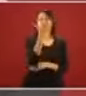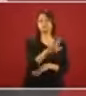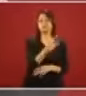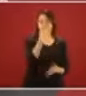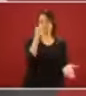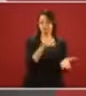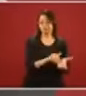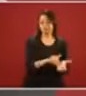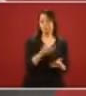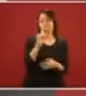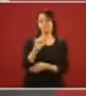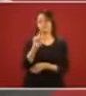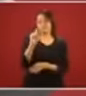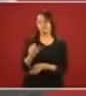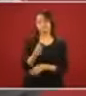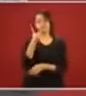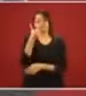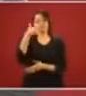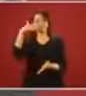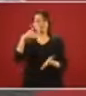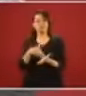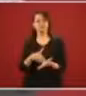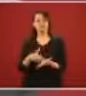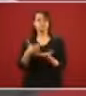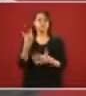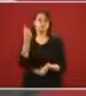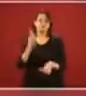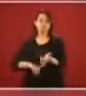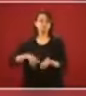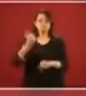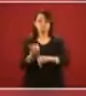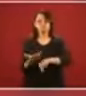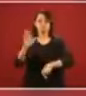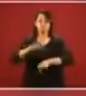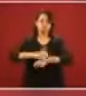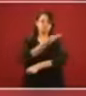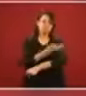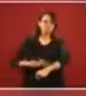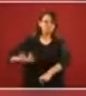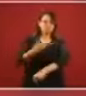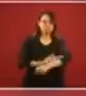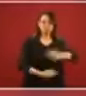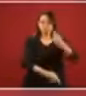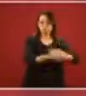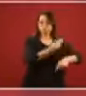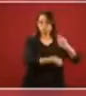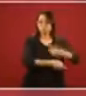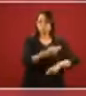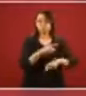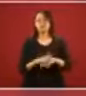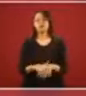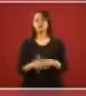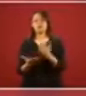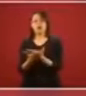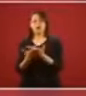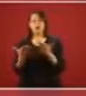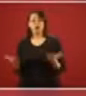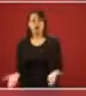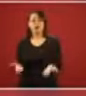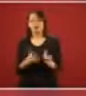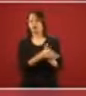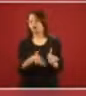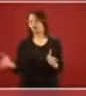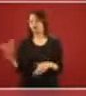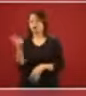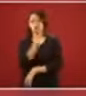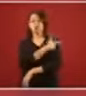26,000 ocupados de cuestiones administrativas. Ahora la Guardia Nacional tiene